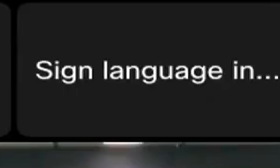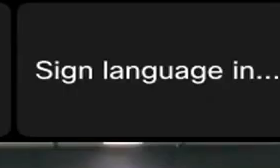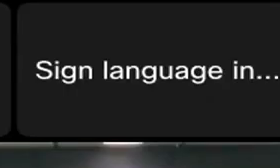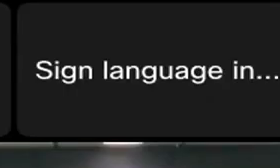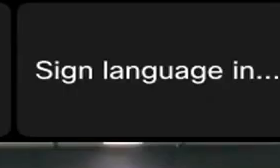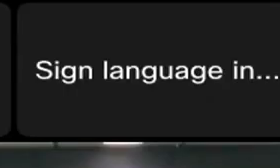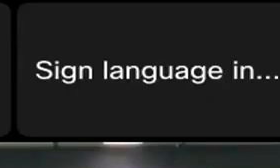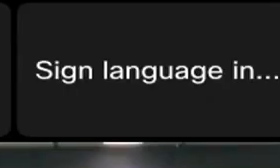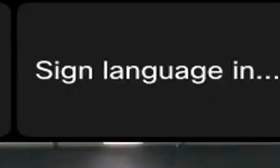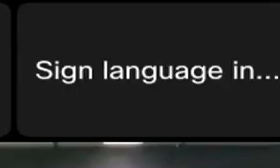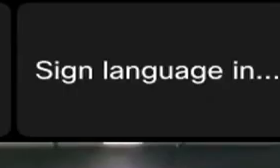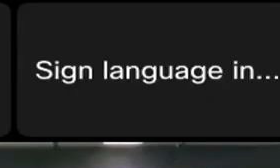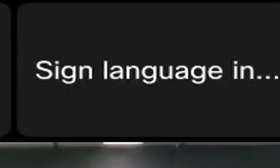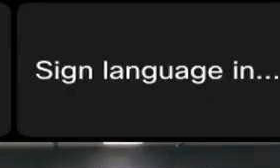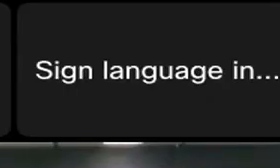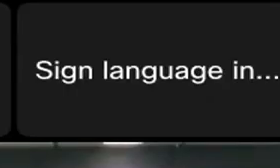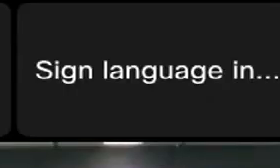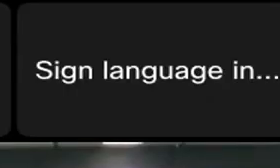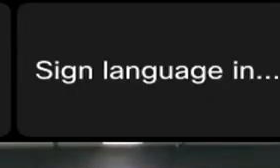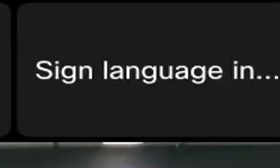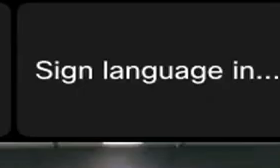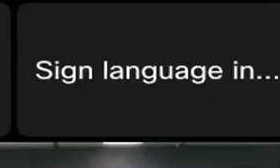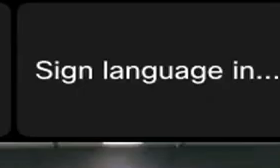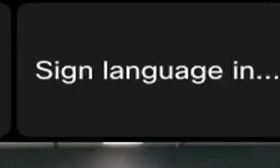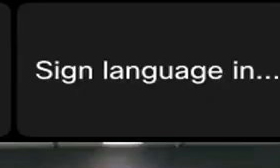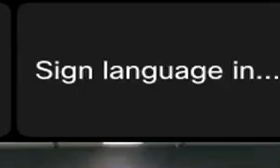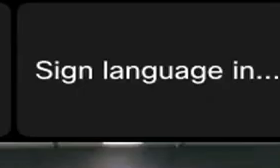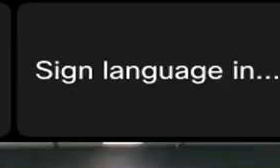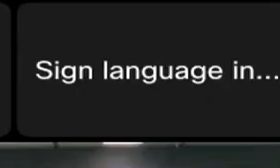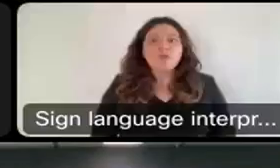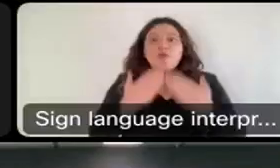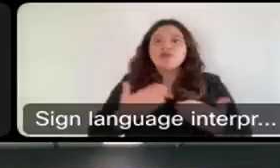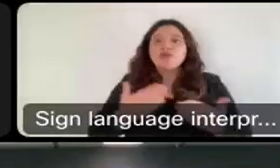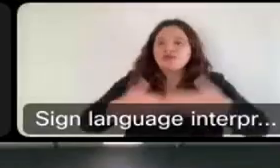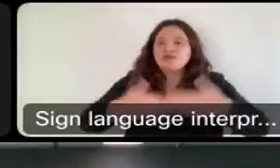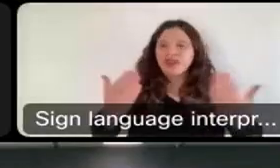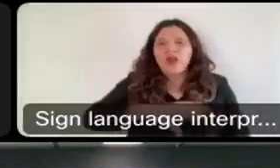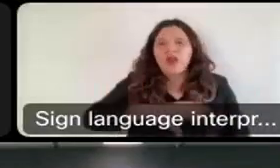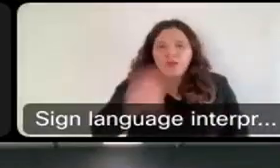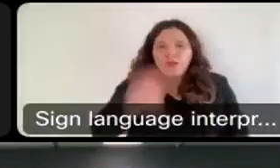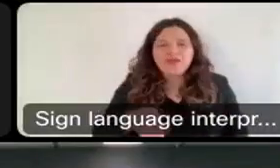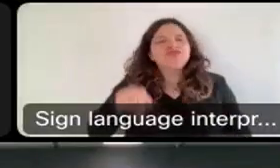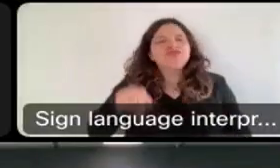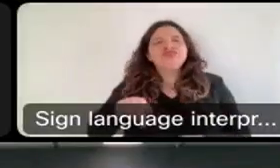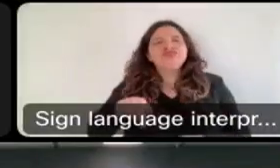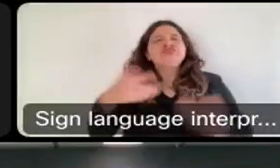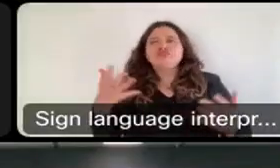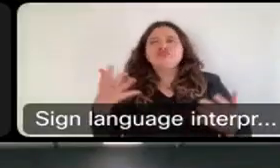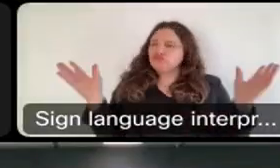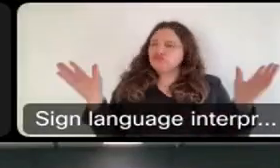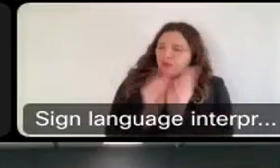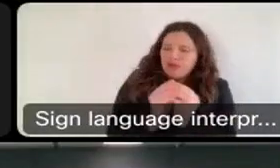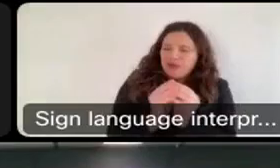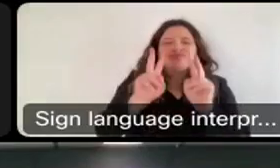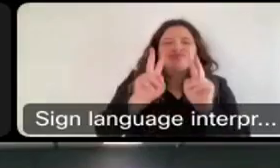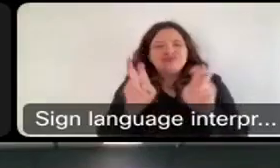bienvenida a este evento paralelo Intersectorialidad en Salud, Experiencias Nacionales en América Latina,